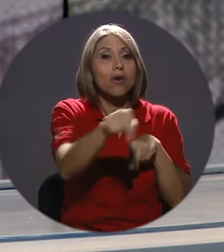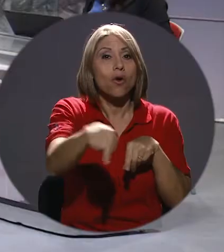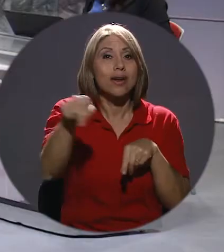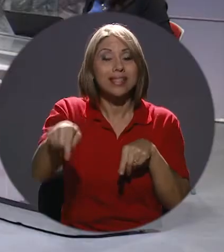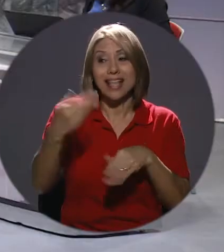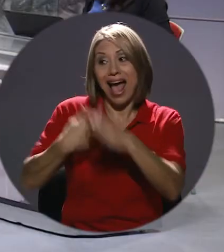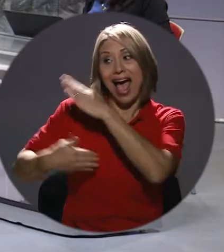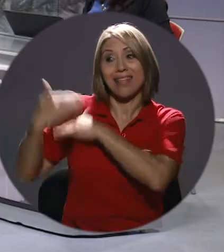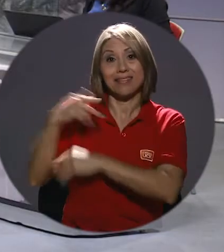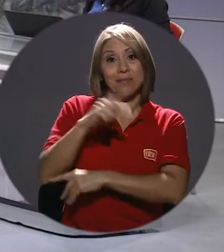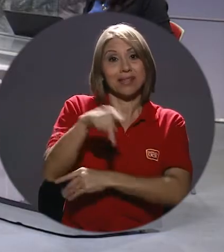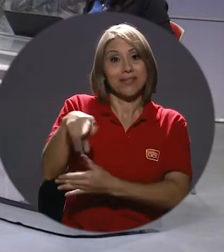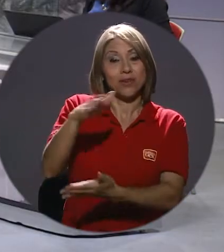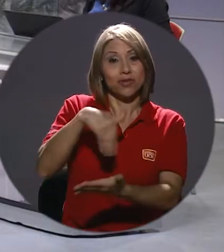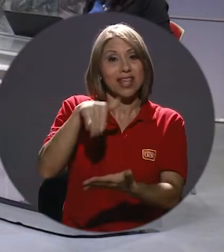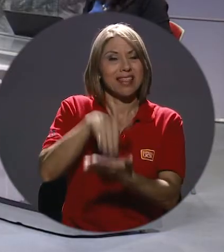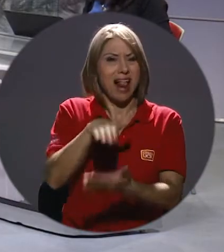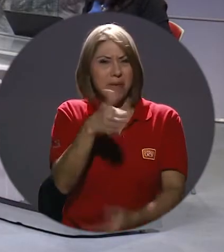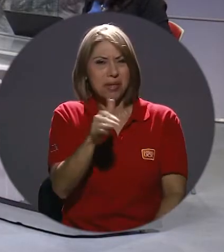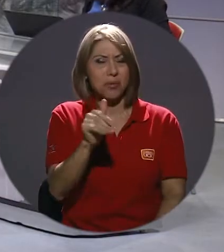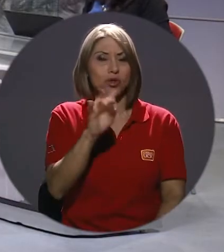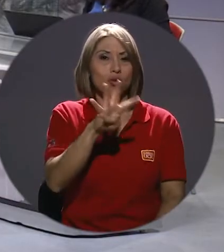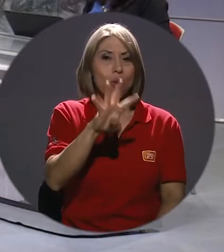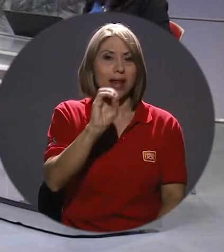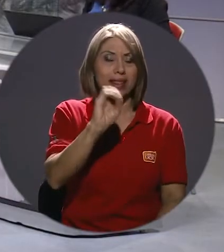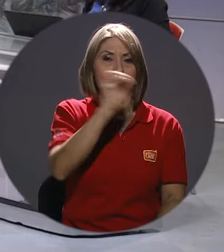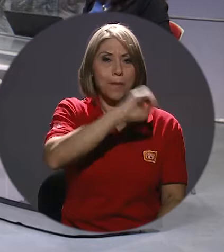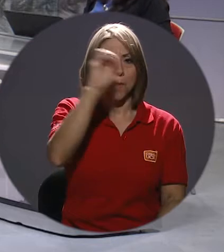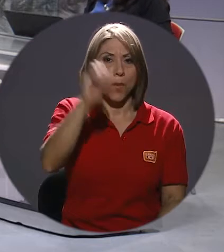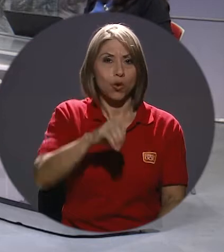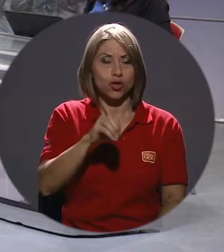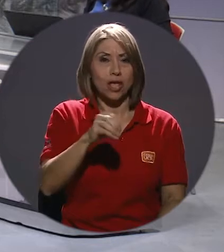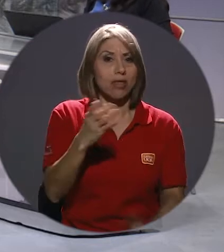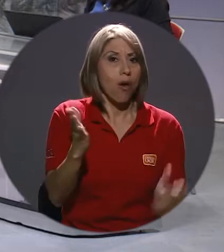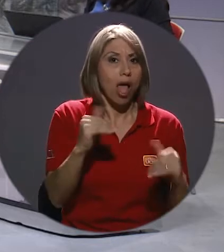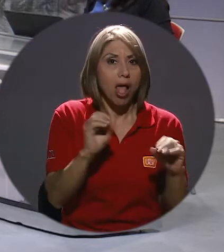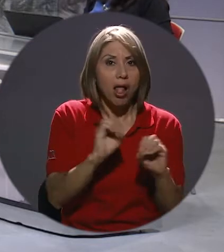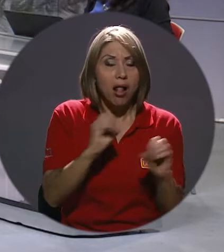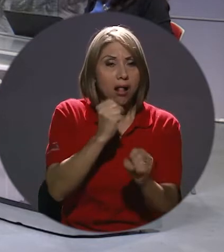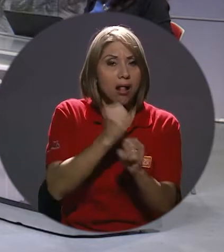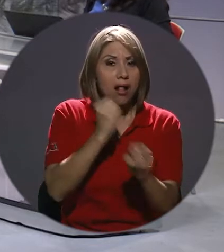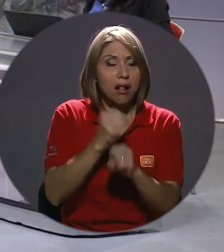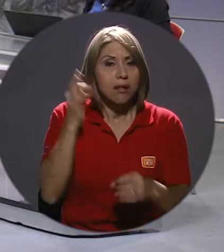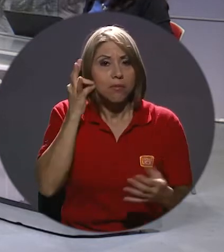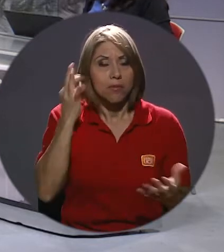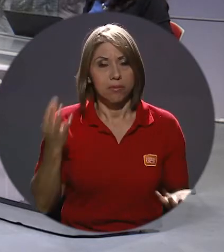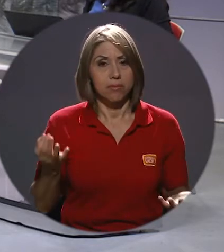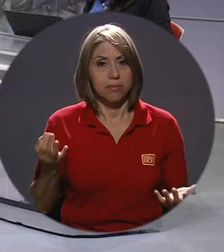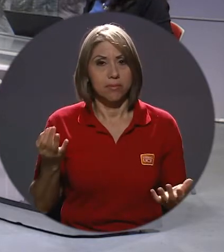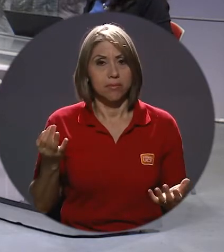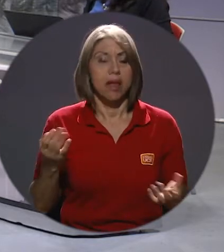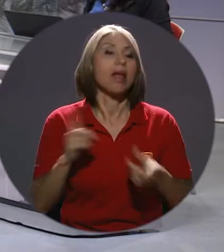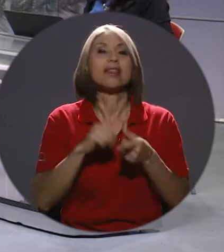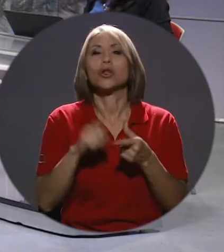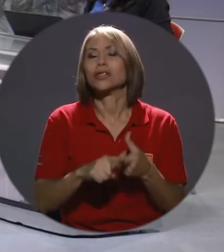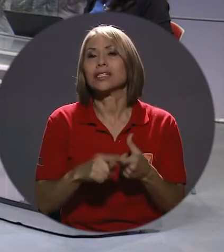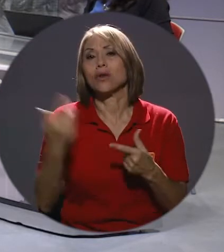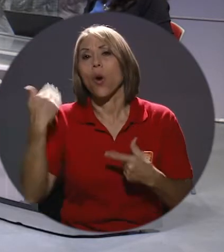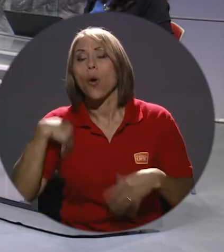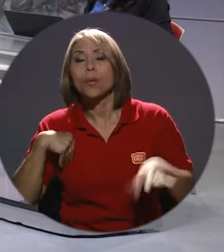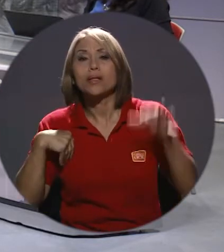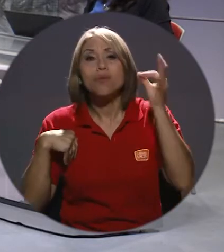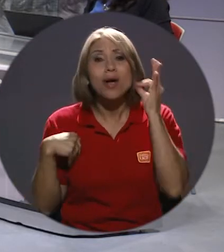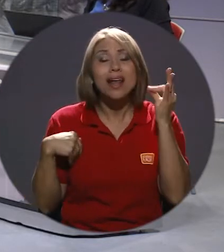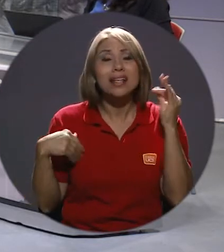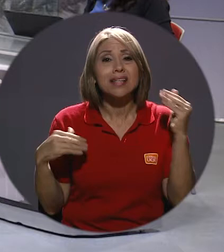la Pacífico Central andaba por el 40% más o menos el desempleo de las mujeres. Entonces, hay una serie de brechas entre hombres y mujeres,